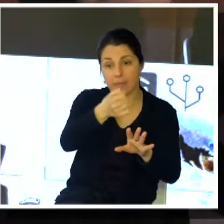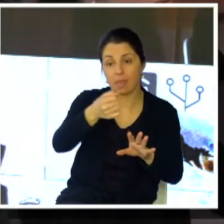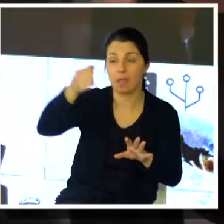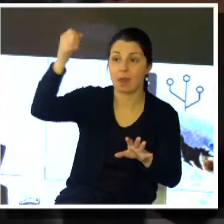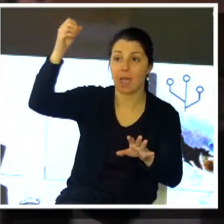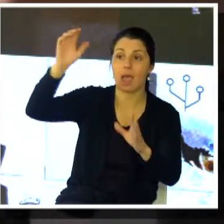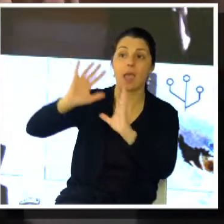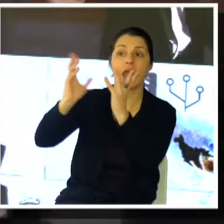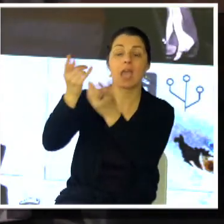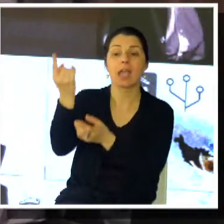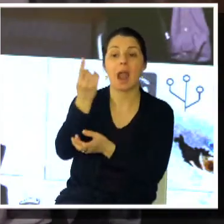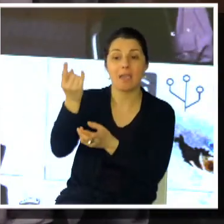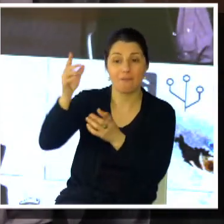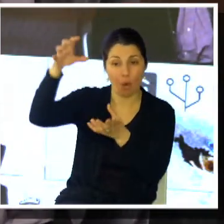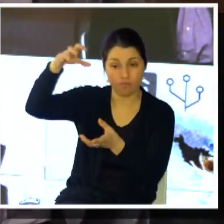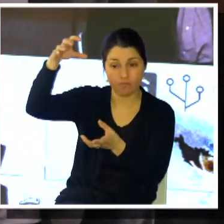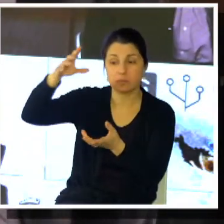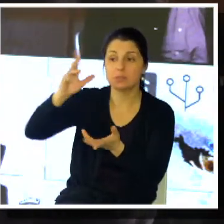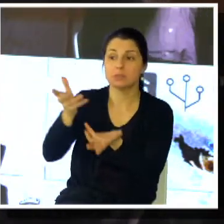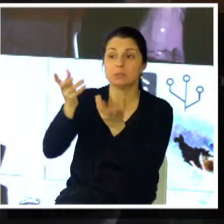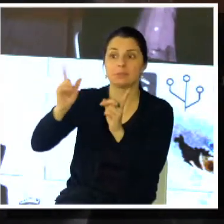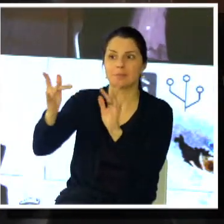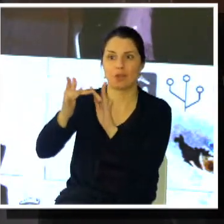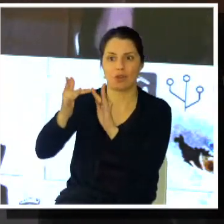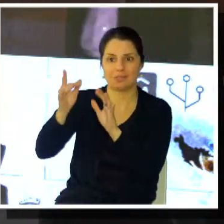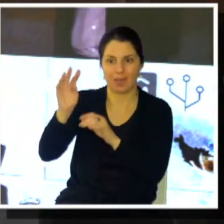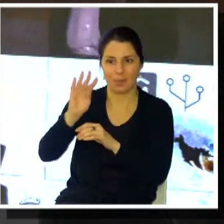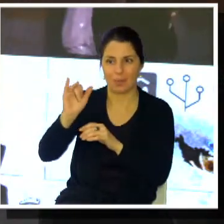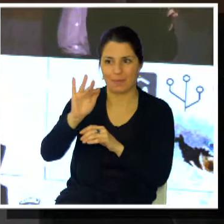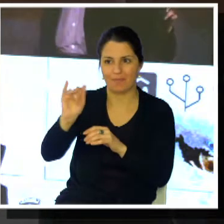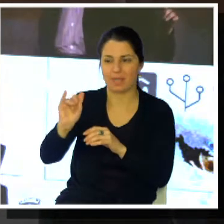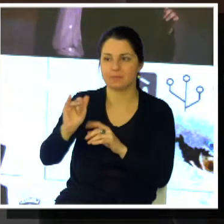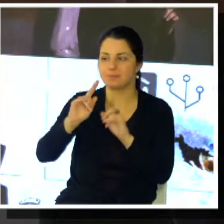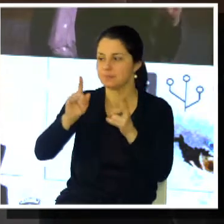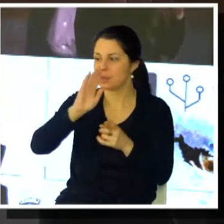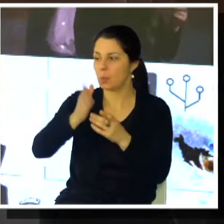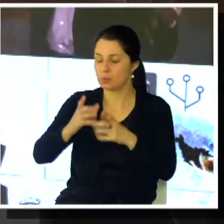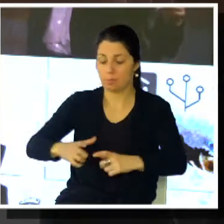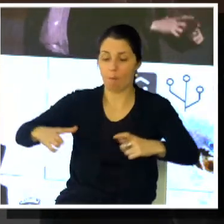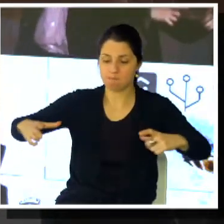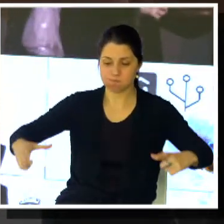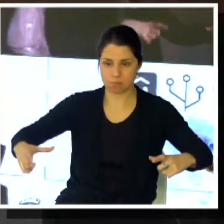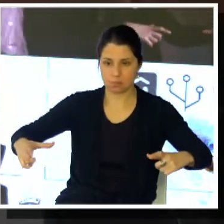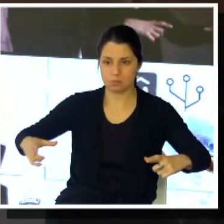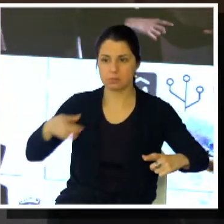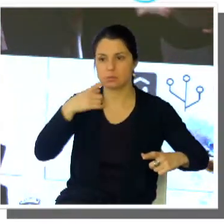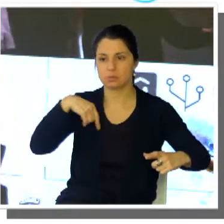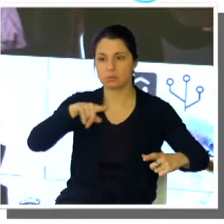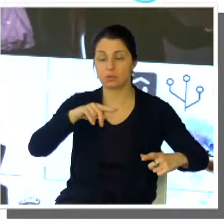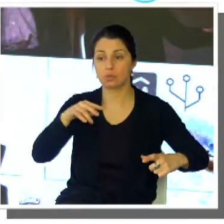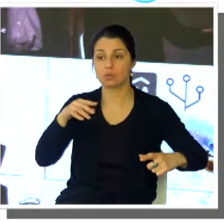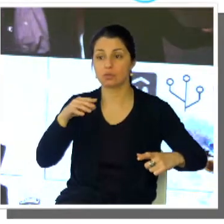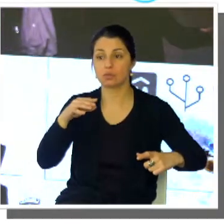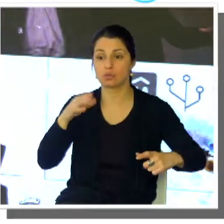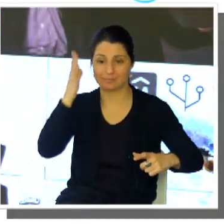calefones y demás conectados a las redes. Y la última esfera, la más grande, que es la que donde nosotros nos